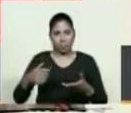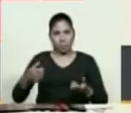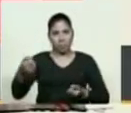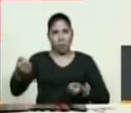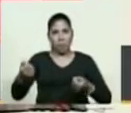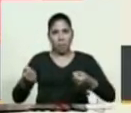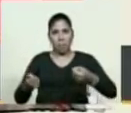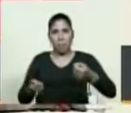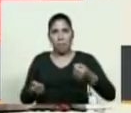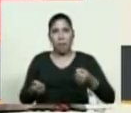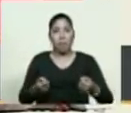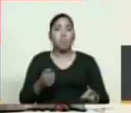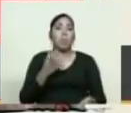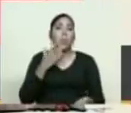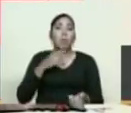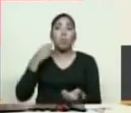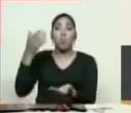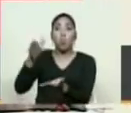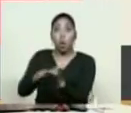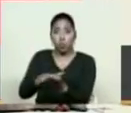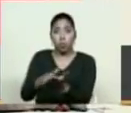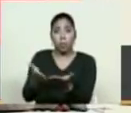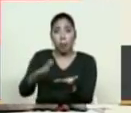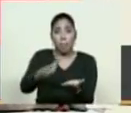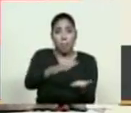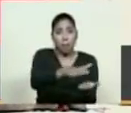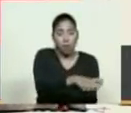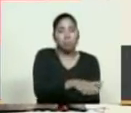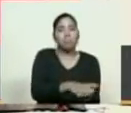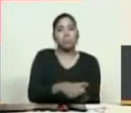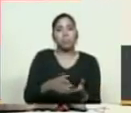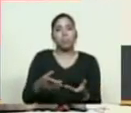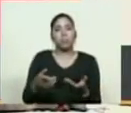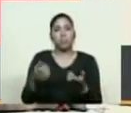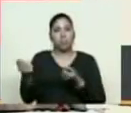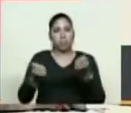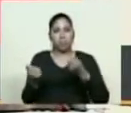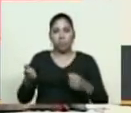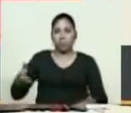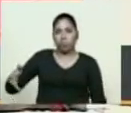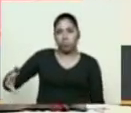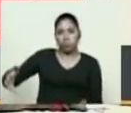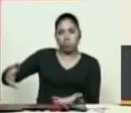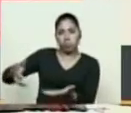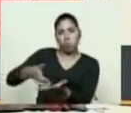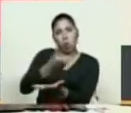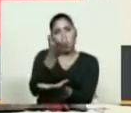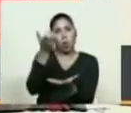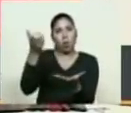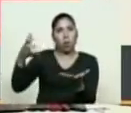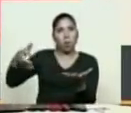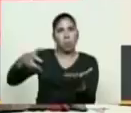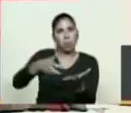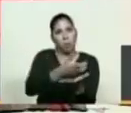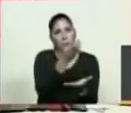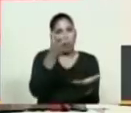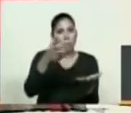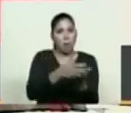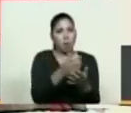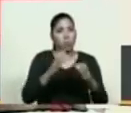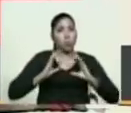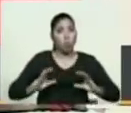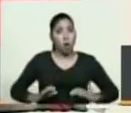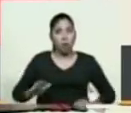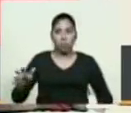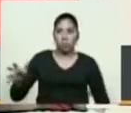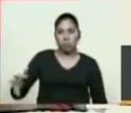los cadáveres, asesinados, venezolanos asesinados por el régimen de Punto Fijo. Ahí sí es verdad que asesinaban a